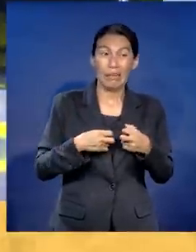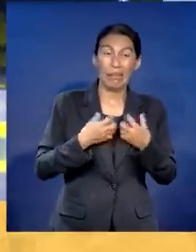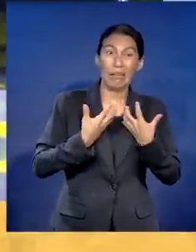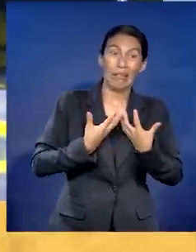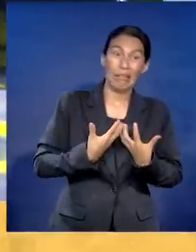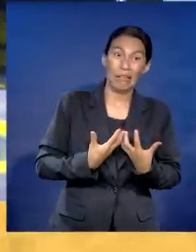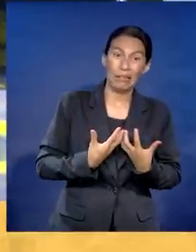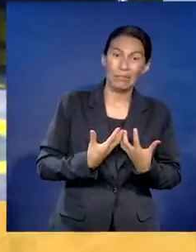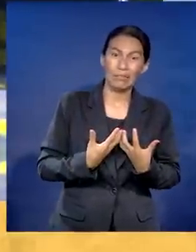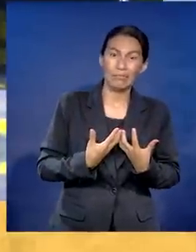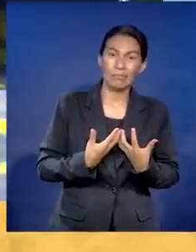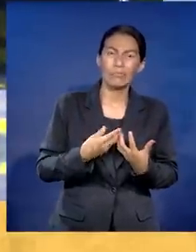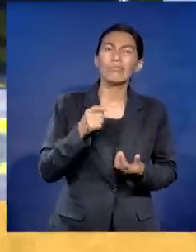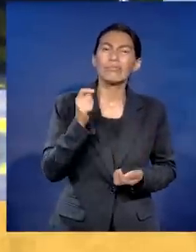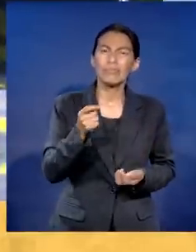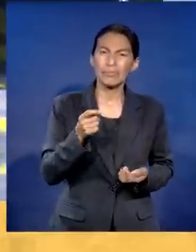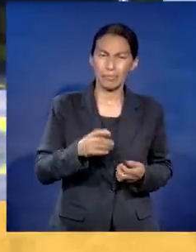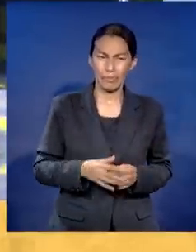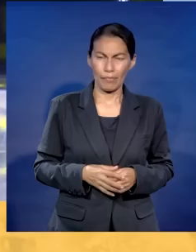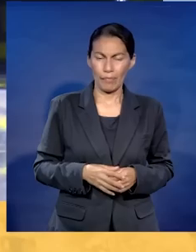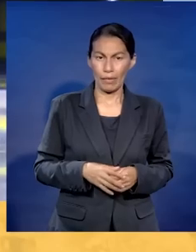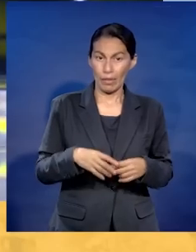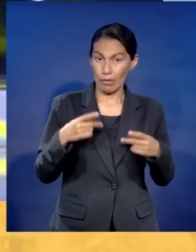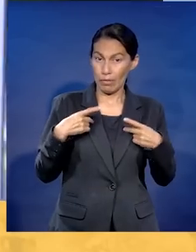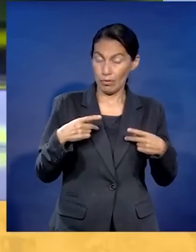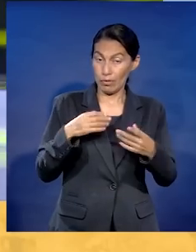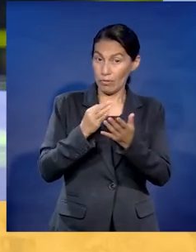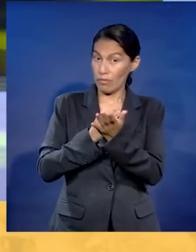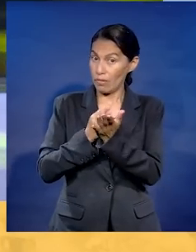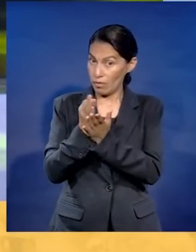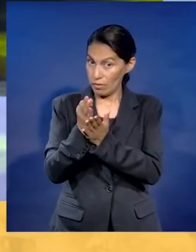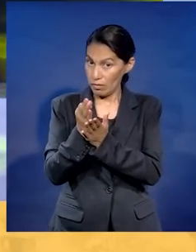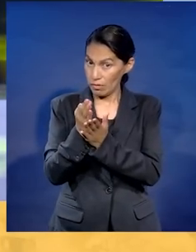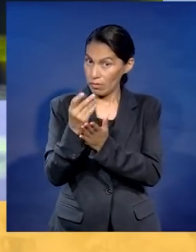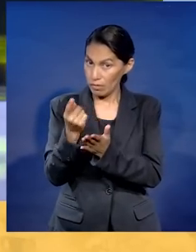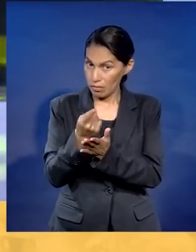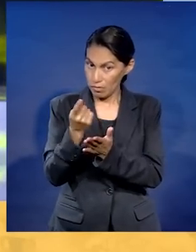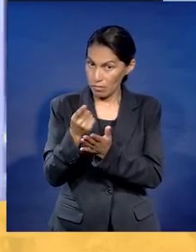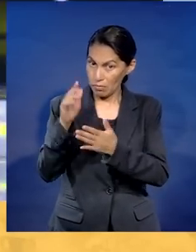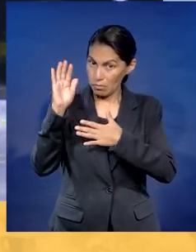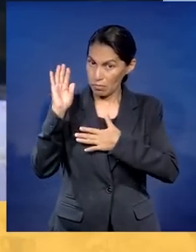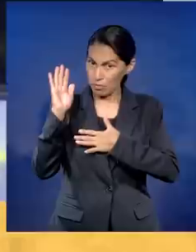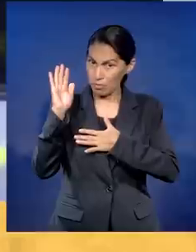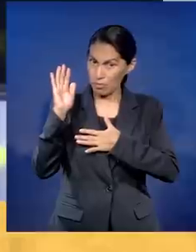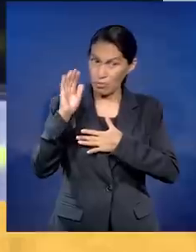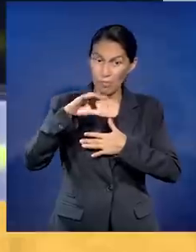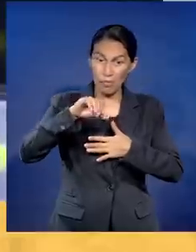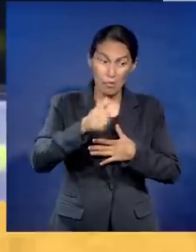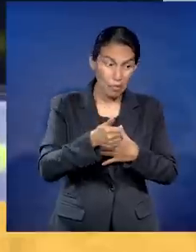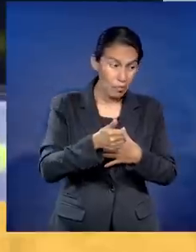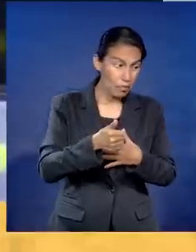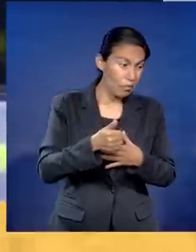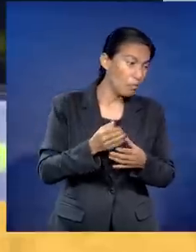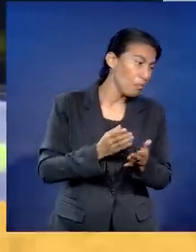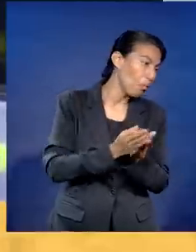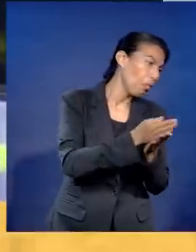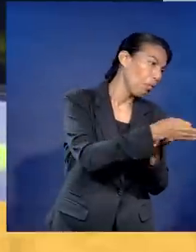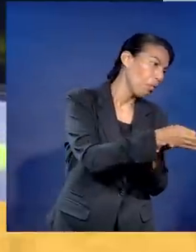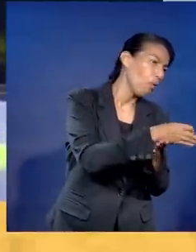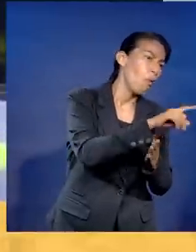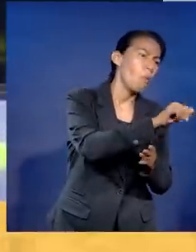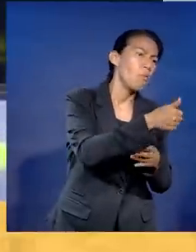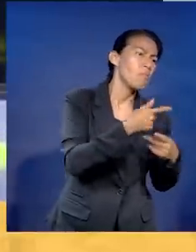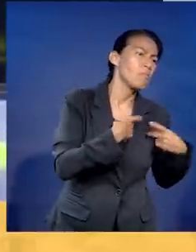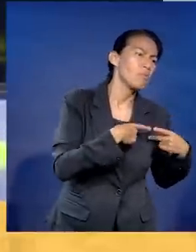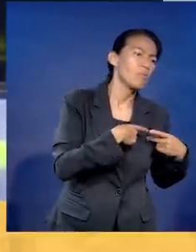lastimada. ¿Qué pasa con una persona que promete fidelidad eterna a una persona que se va con otra persona